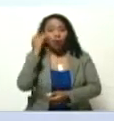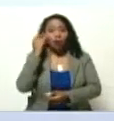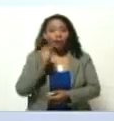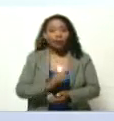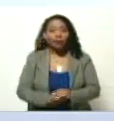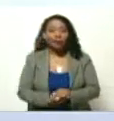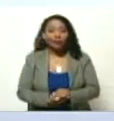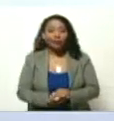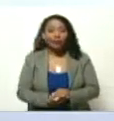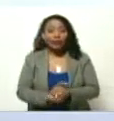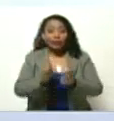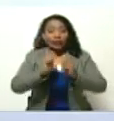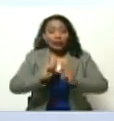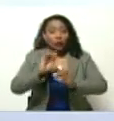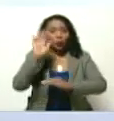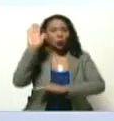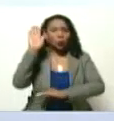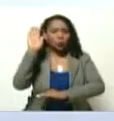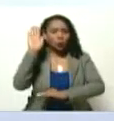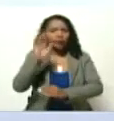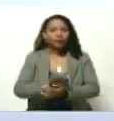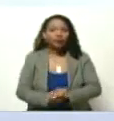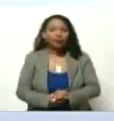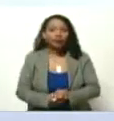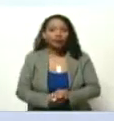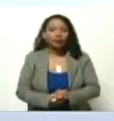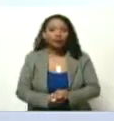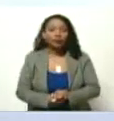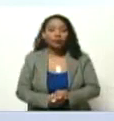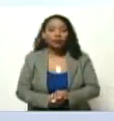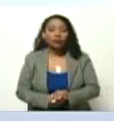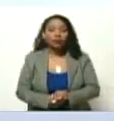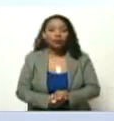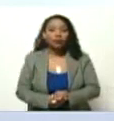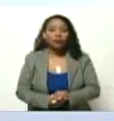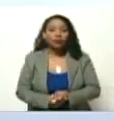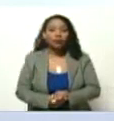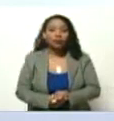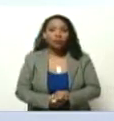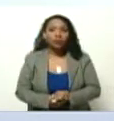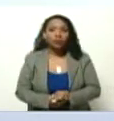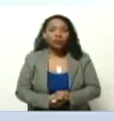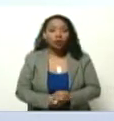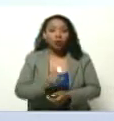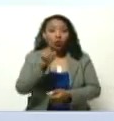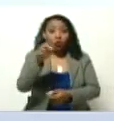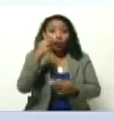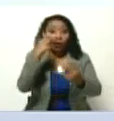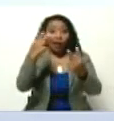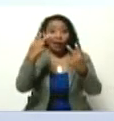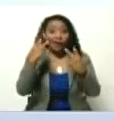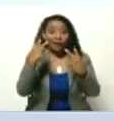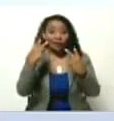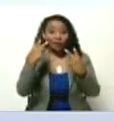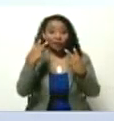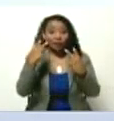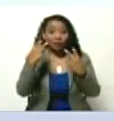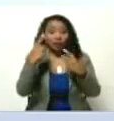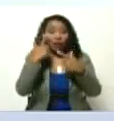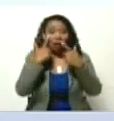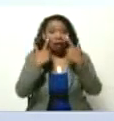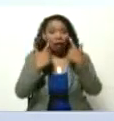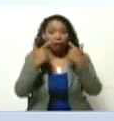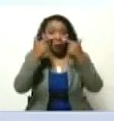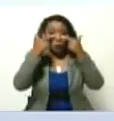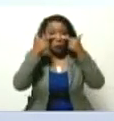que está siendo juramentado y que tú lo ves que está con lágrimas en